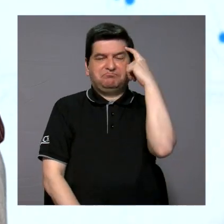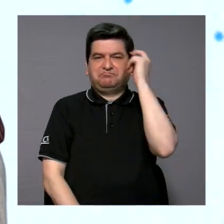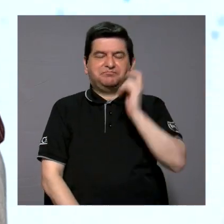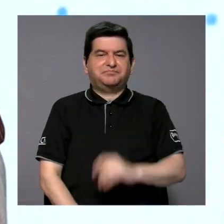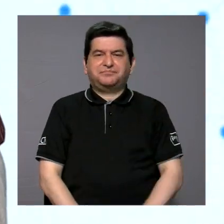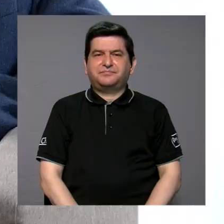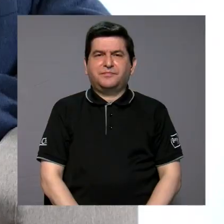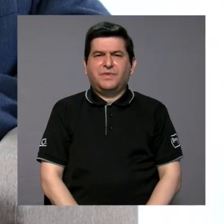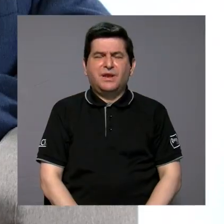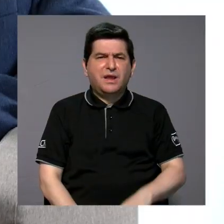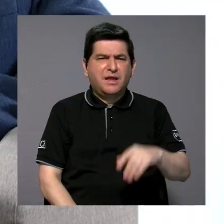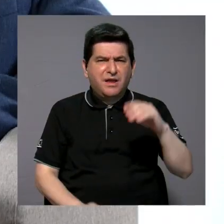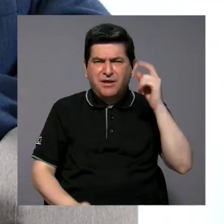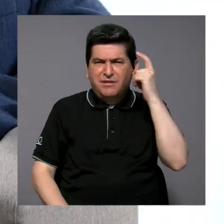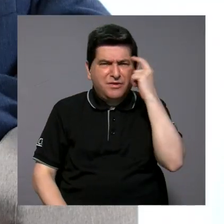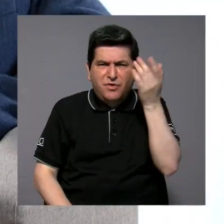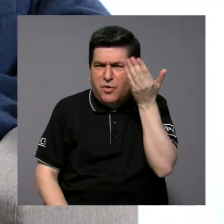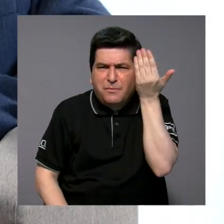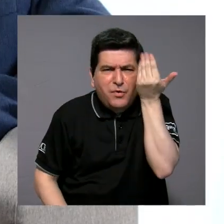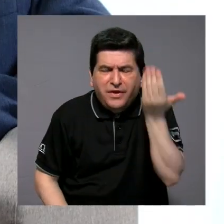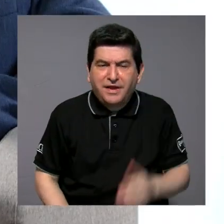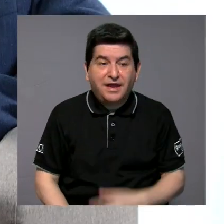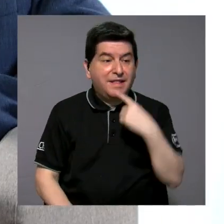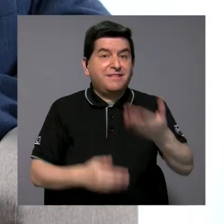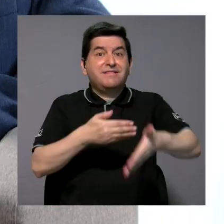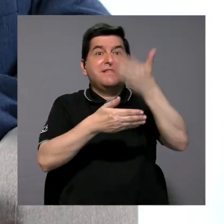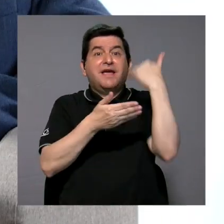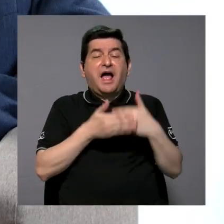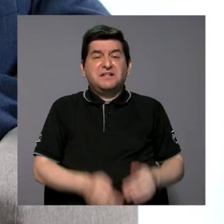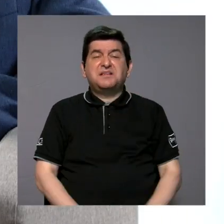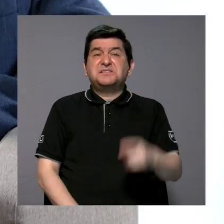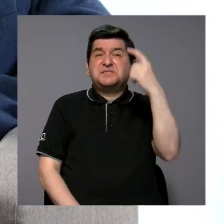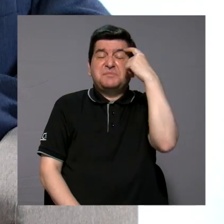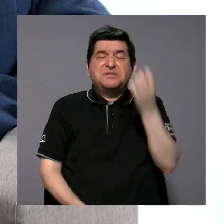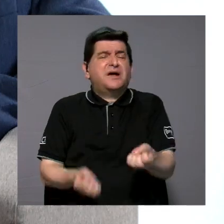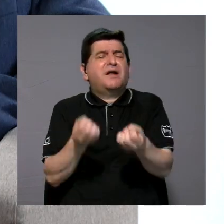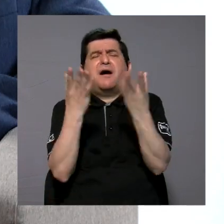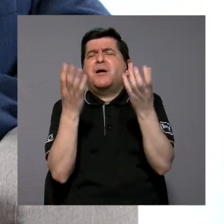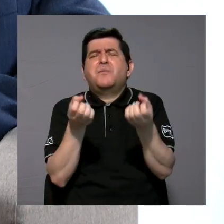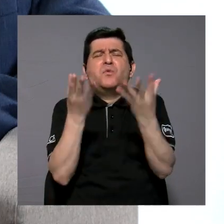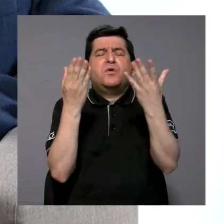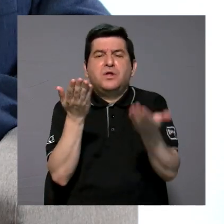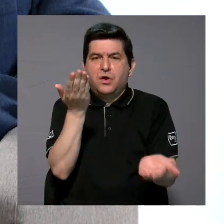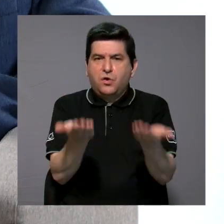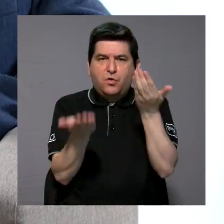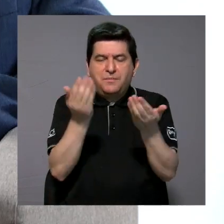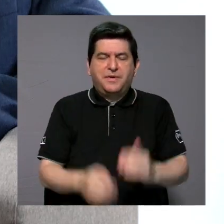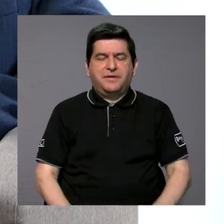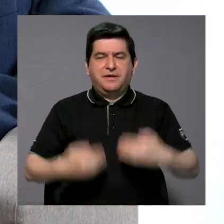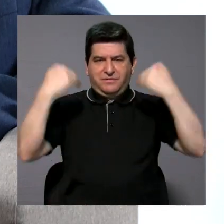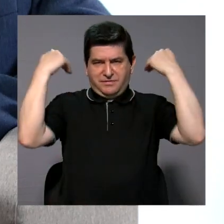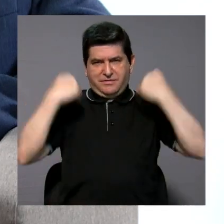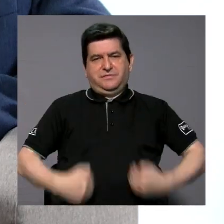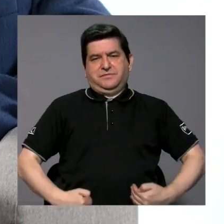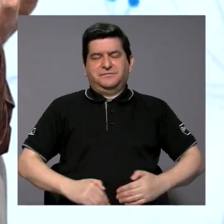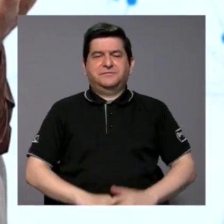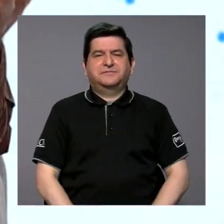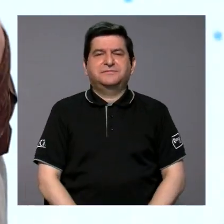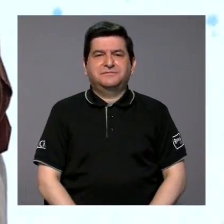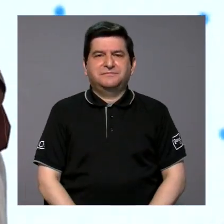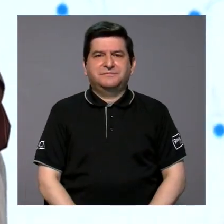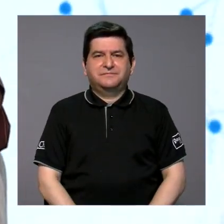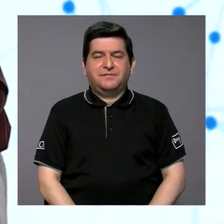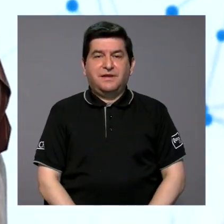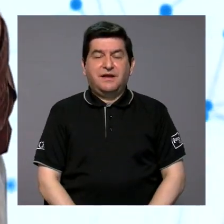consideraban. ¿Por qué no se consideraban? Porque, como dije al principio, eran abundantes en relación al ser humano.